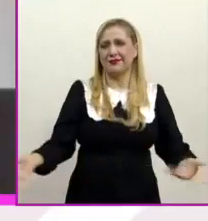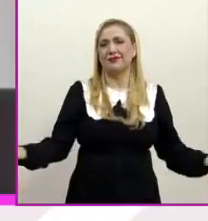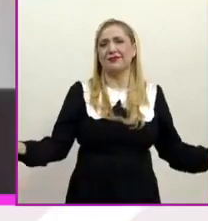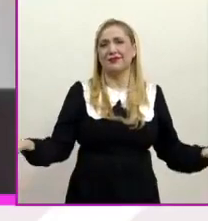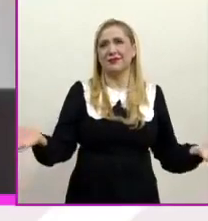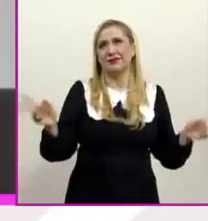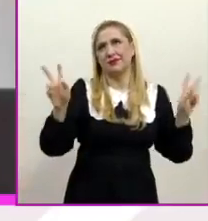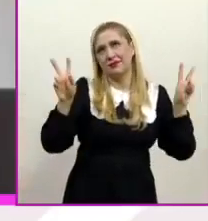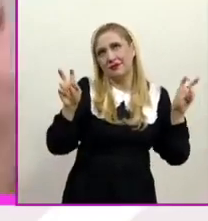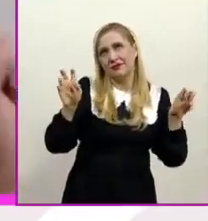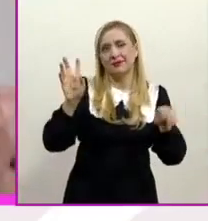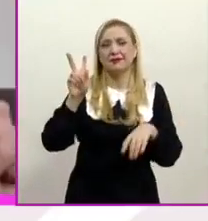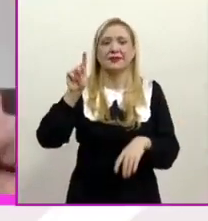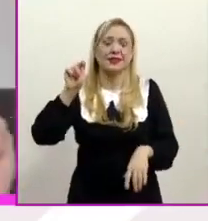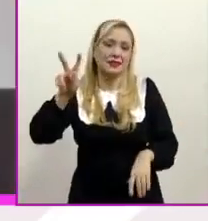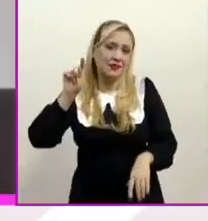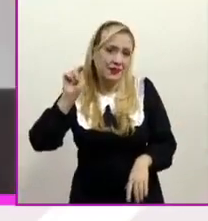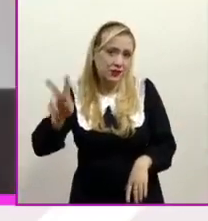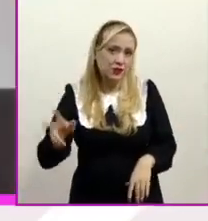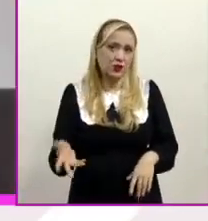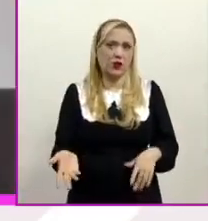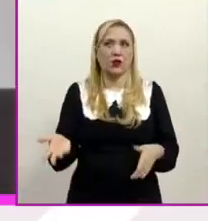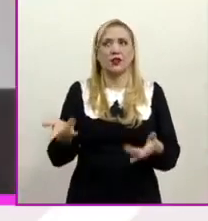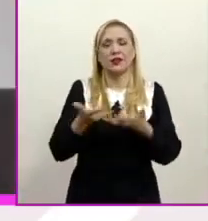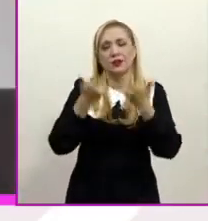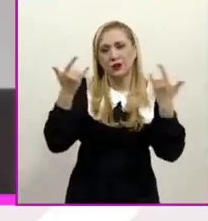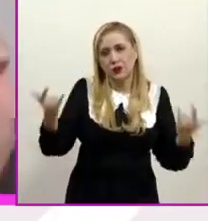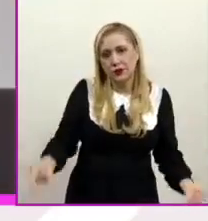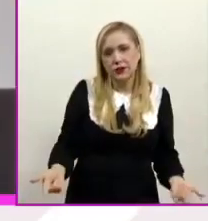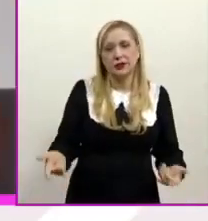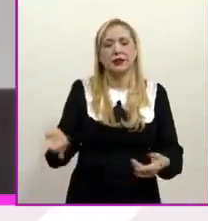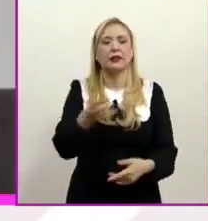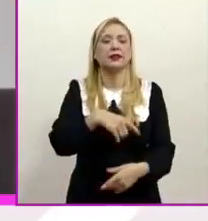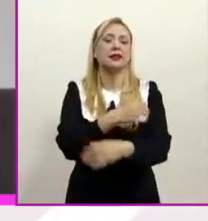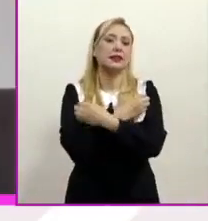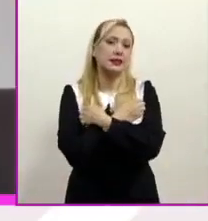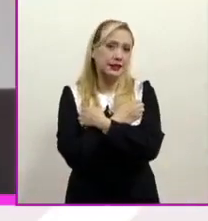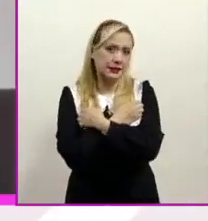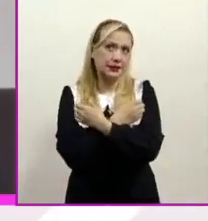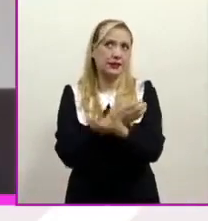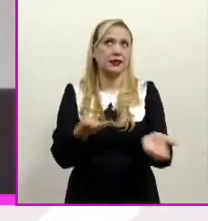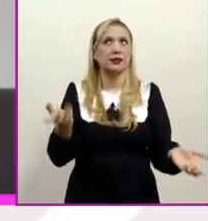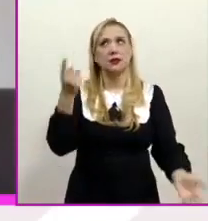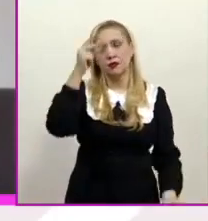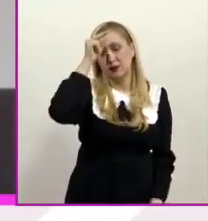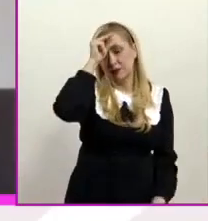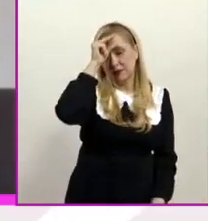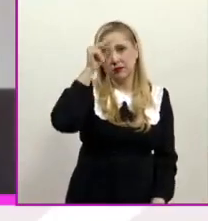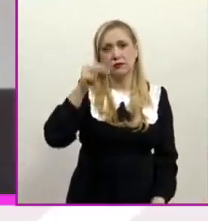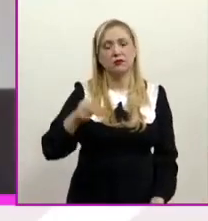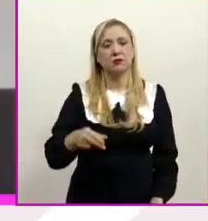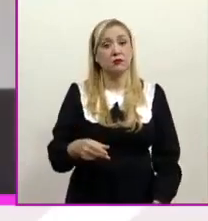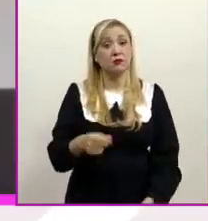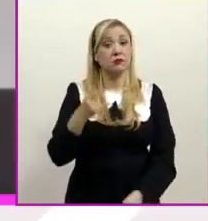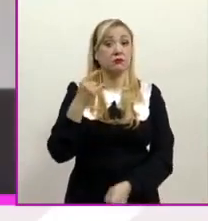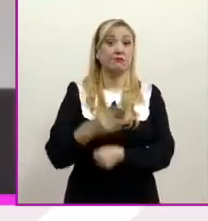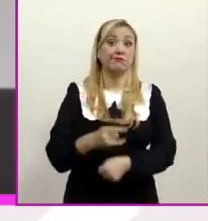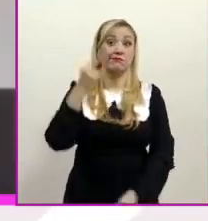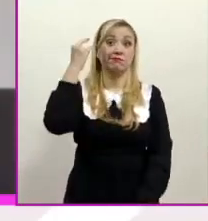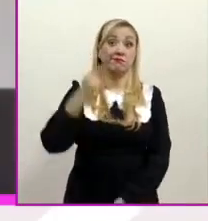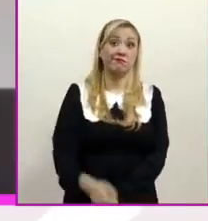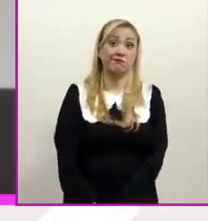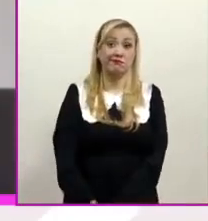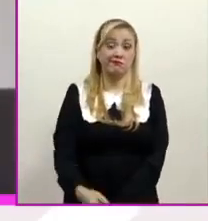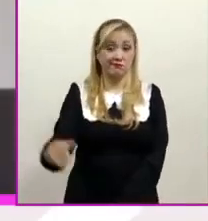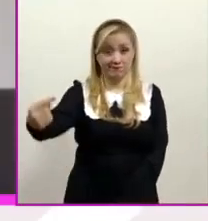las series, del cine, que es la gente educada, progre y de izquierda. Y resulta que tenemos el